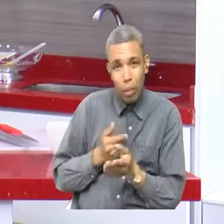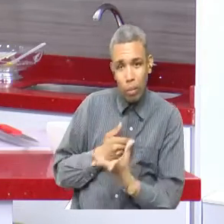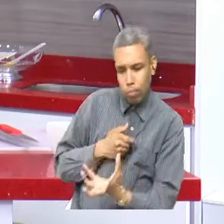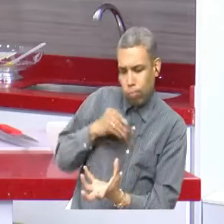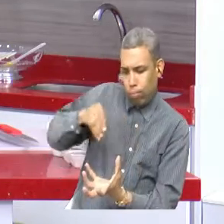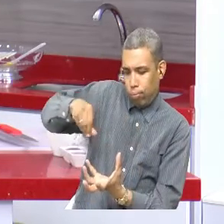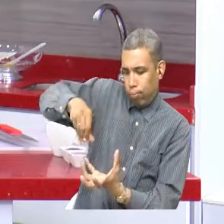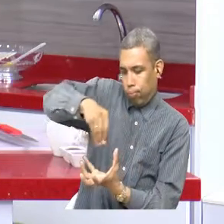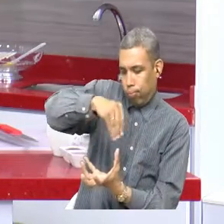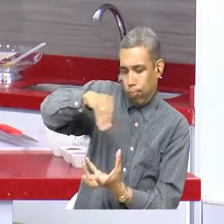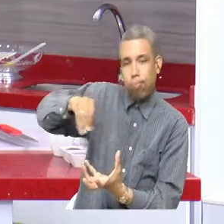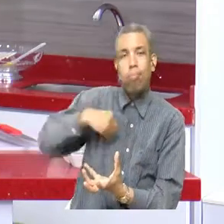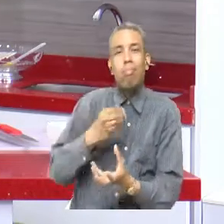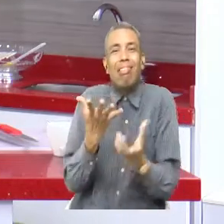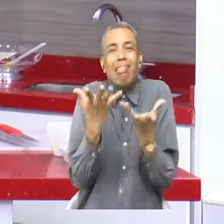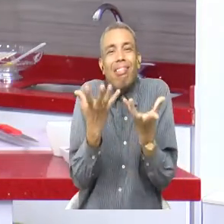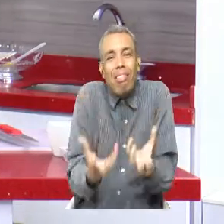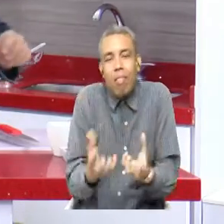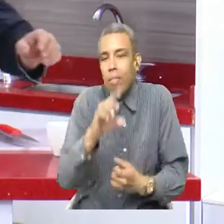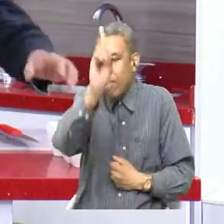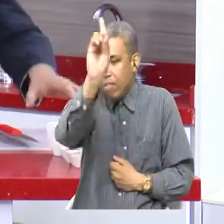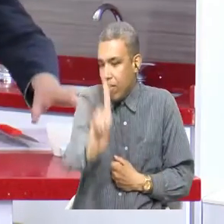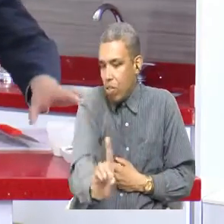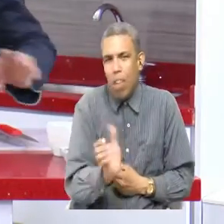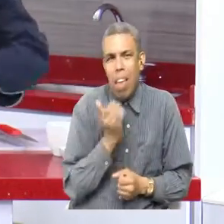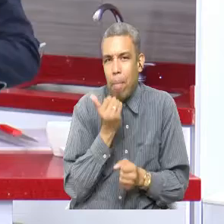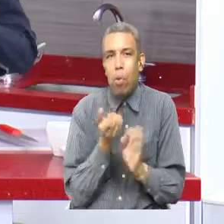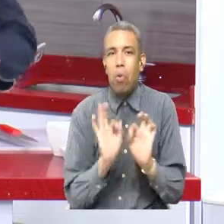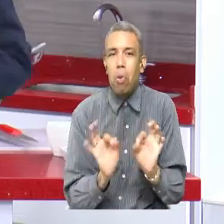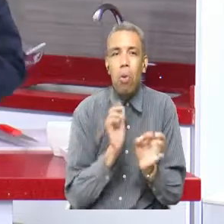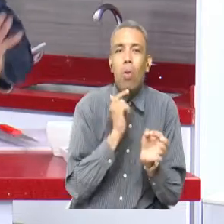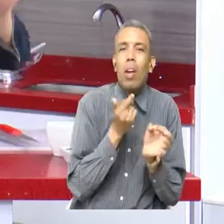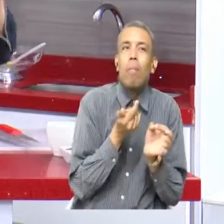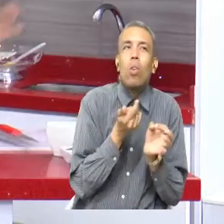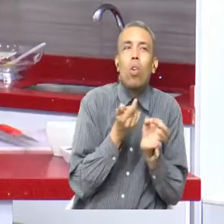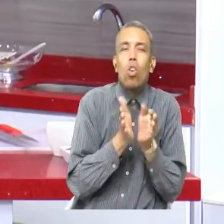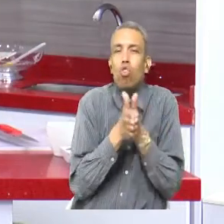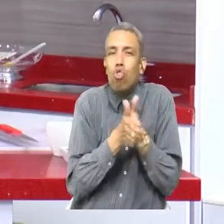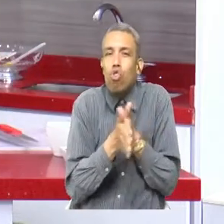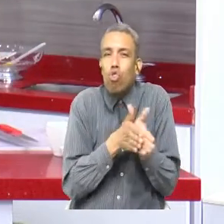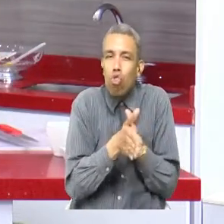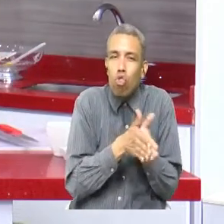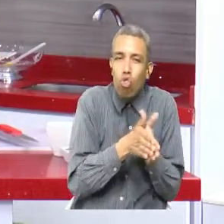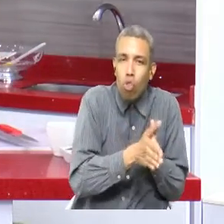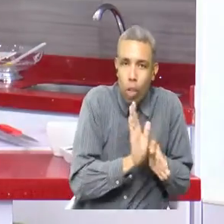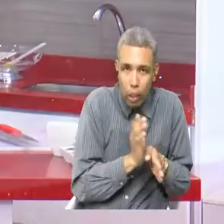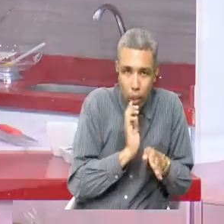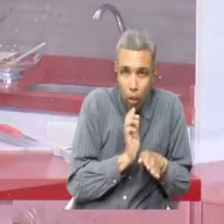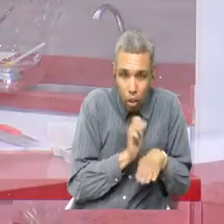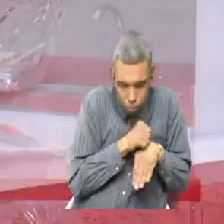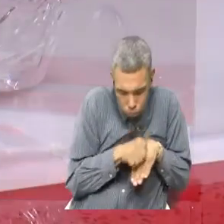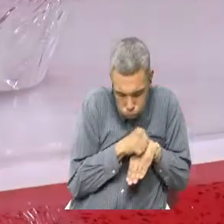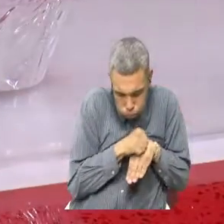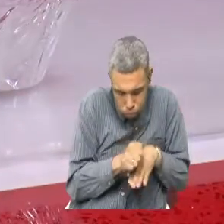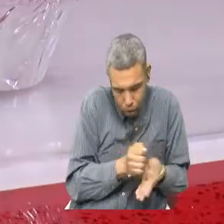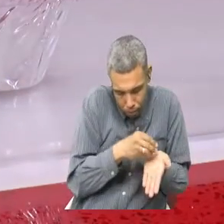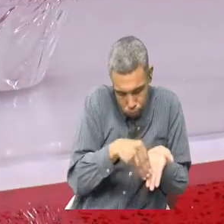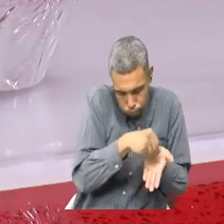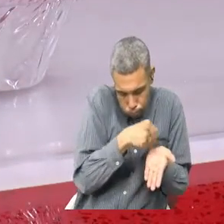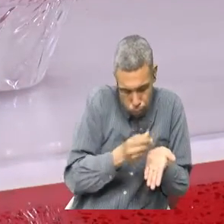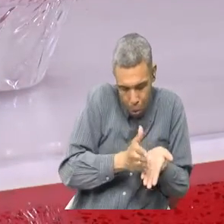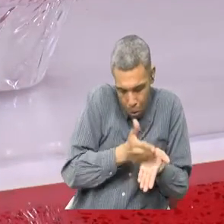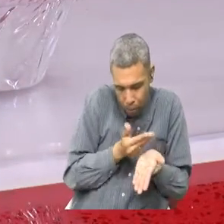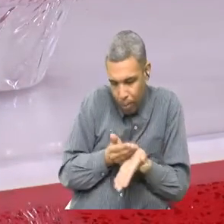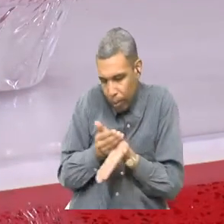decorar. Sí, señor. En este caso, Roshi, le tengo Milo, salsa de mora, uchuvas y fresas. Bueno, pero ¿sabe yo qué le